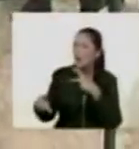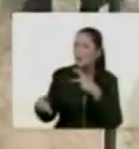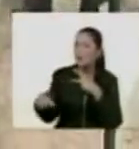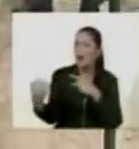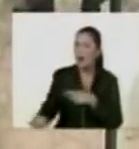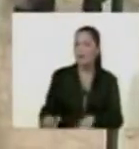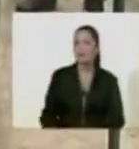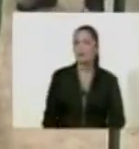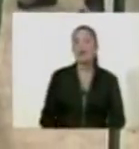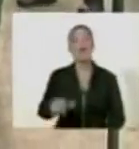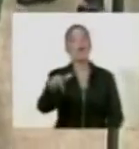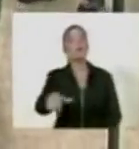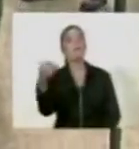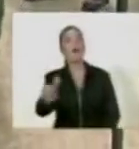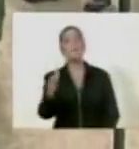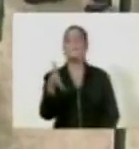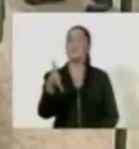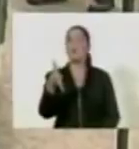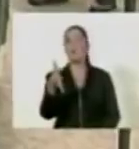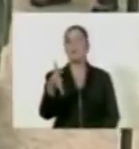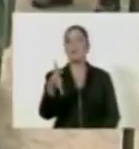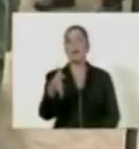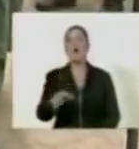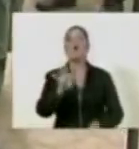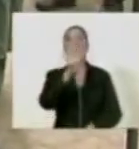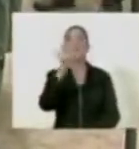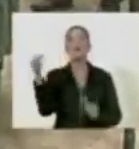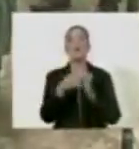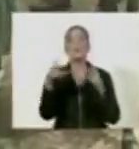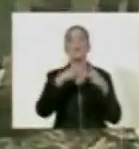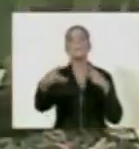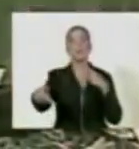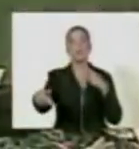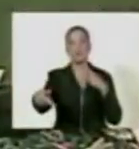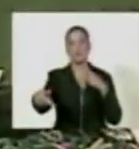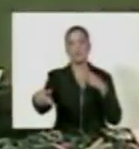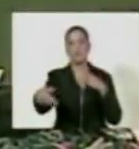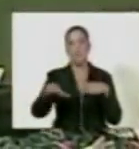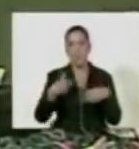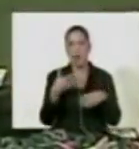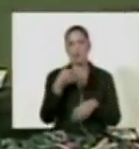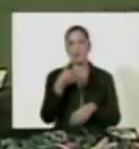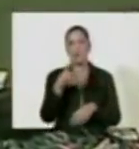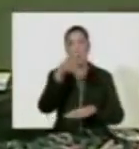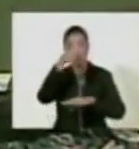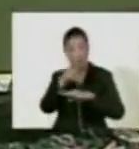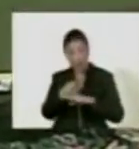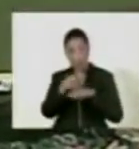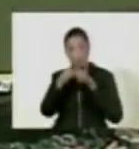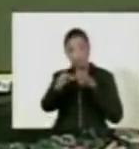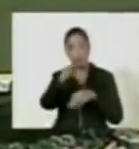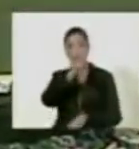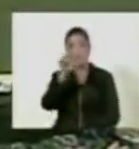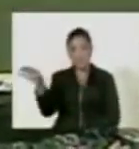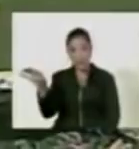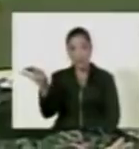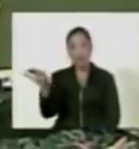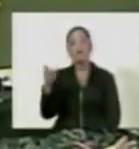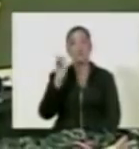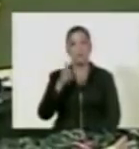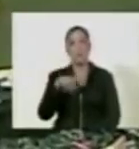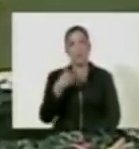este tiene una capacidad de 4.000 metros con el cañón de 100 milímetros. Su alto, y